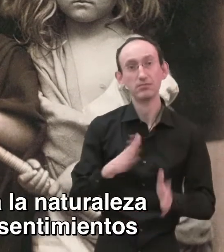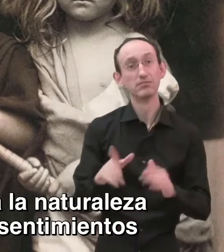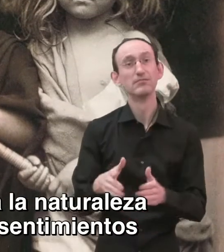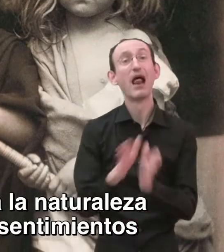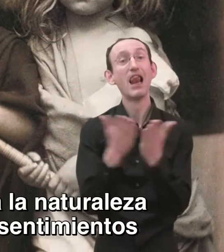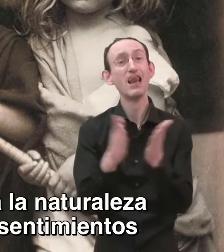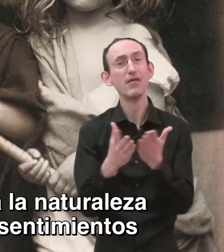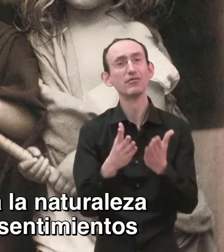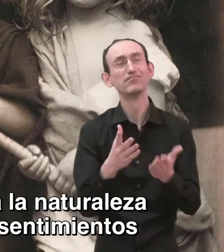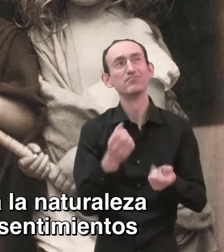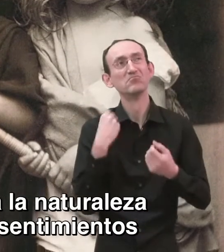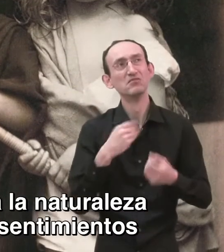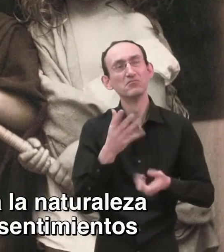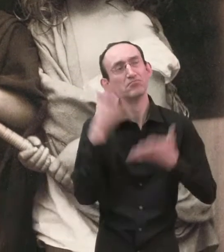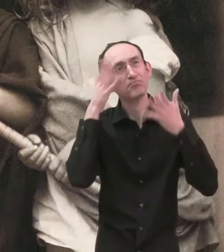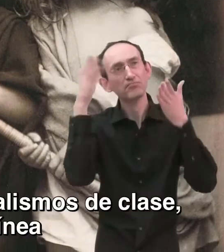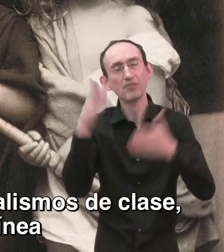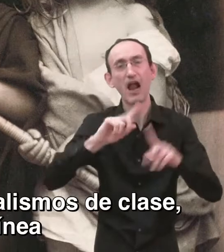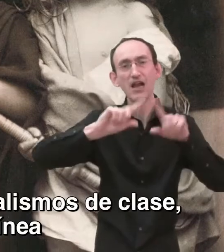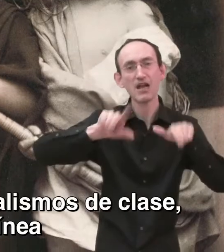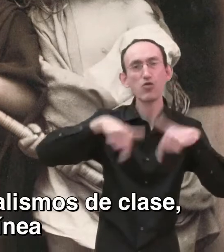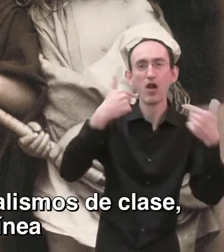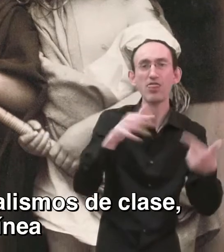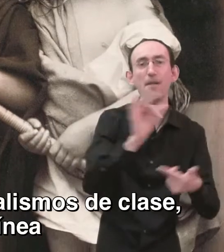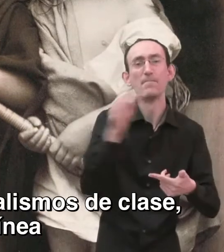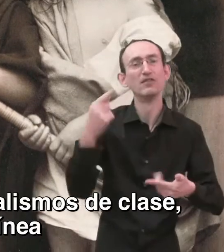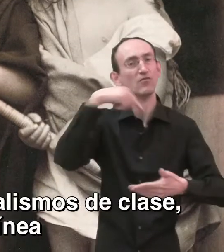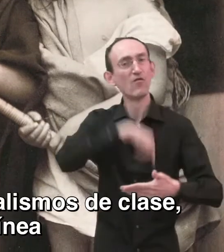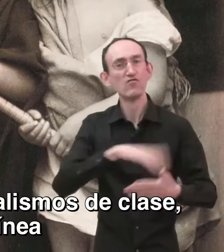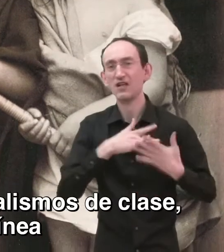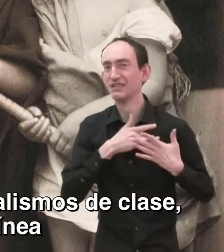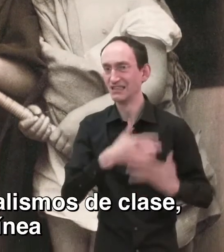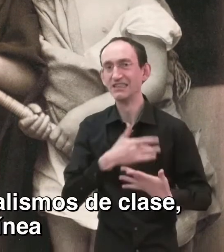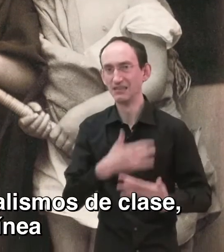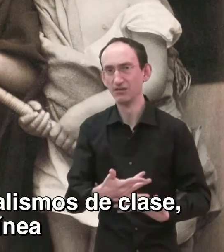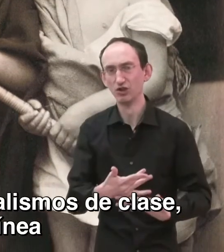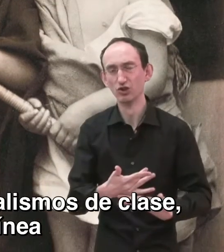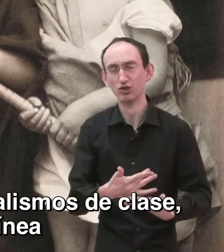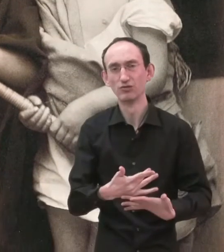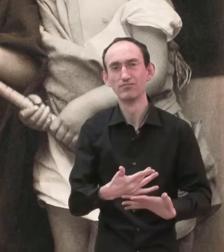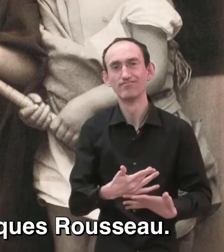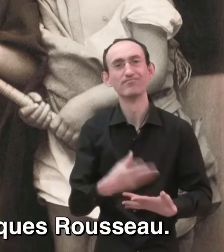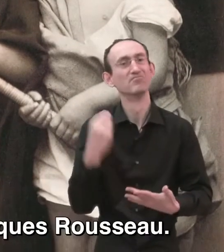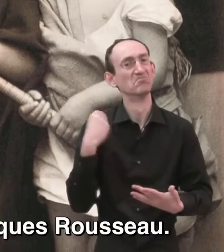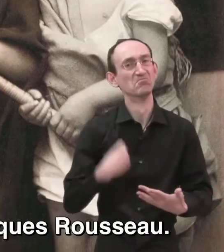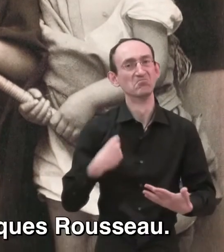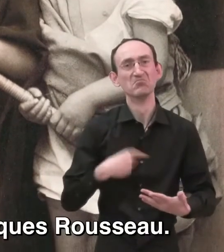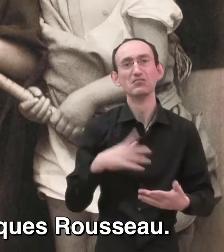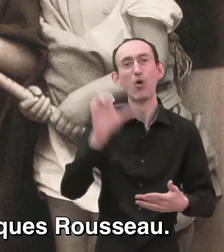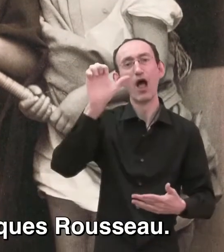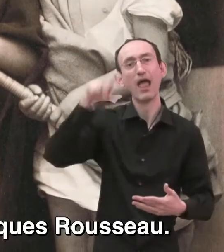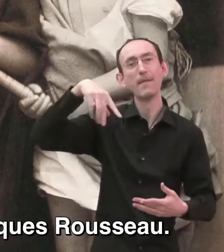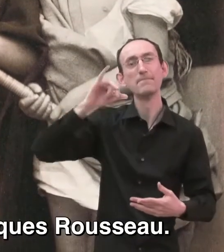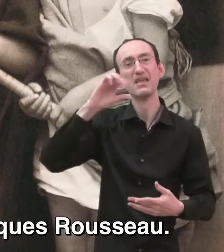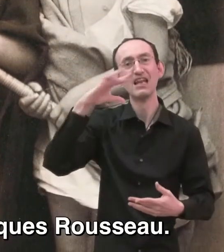a la naturaleza y a la pureza de los sentimientos frente a los convencionalismos de clase, muy en la línea del Emilio,